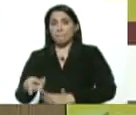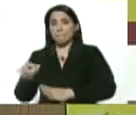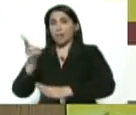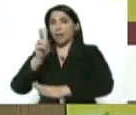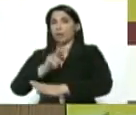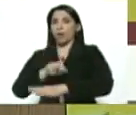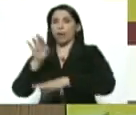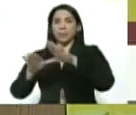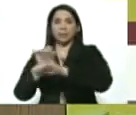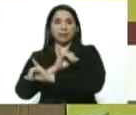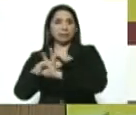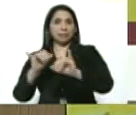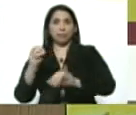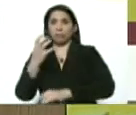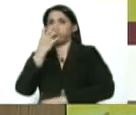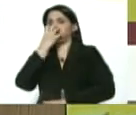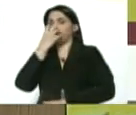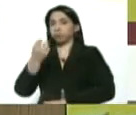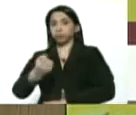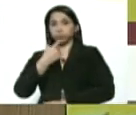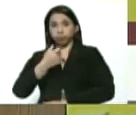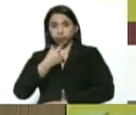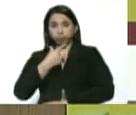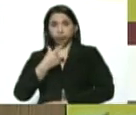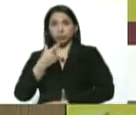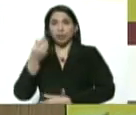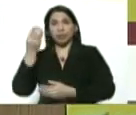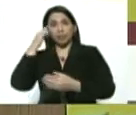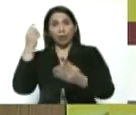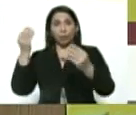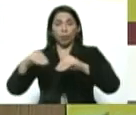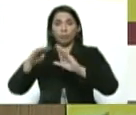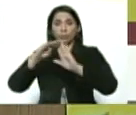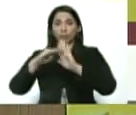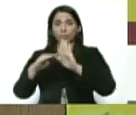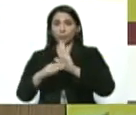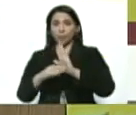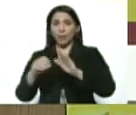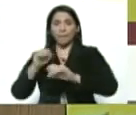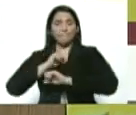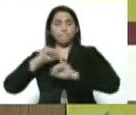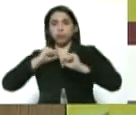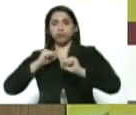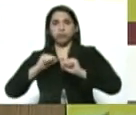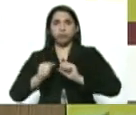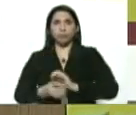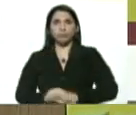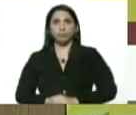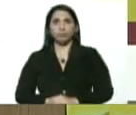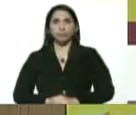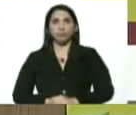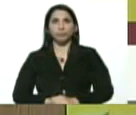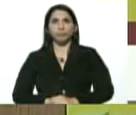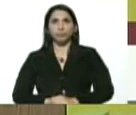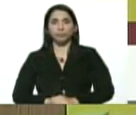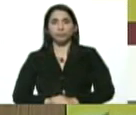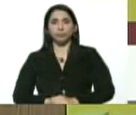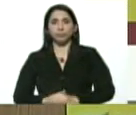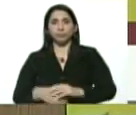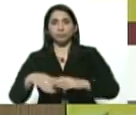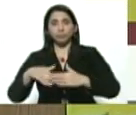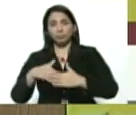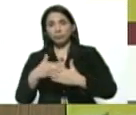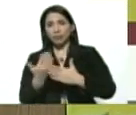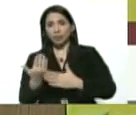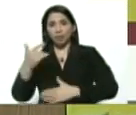de que ya se había instalado el tratamiento según protocolo y entró en paro cardiorrespiratorio en la madrugada